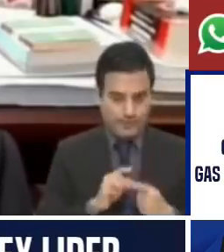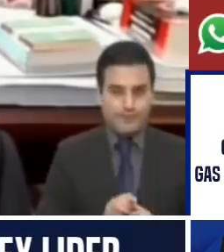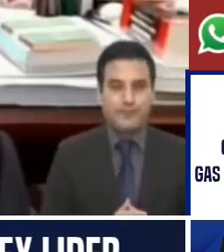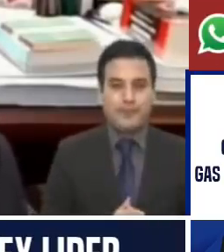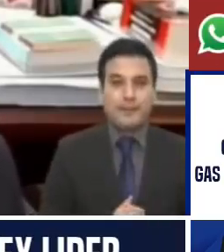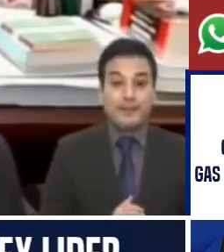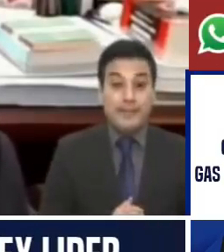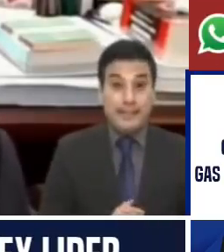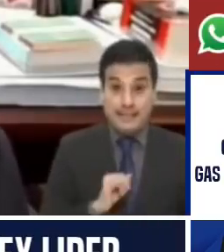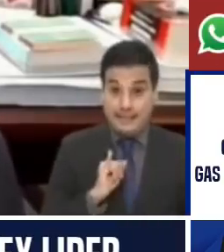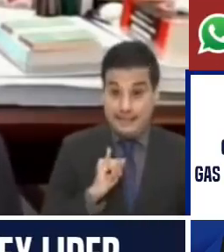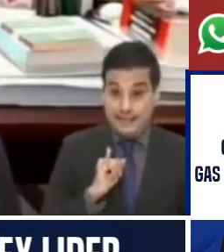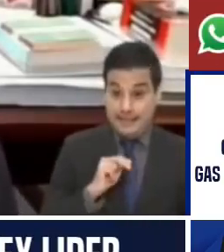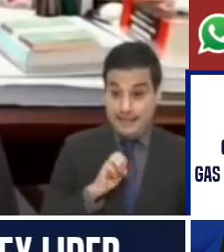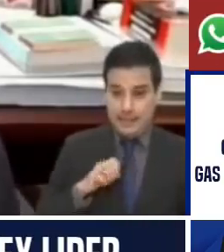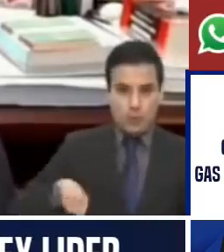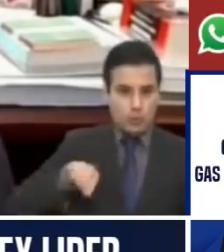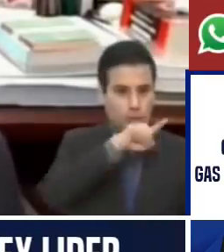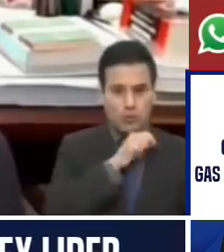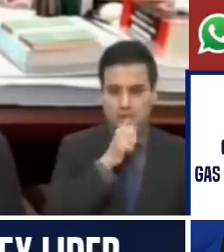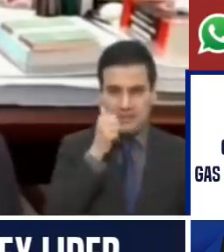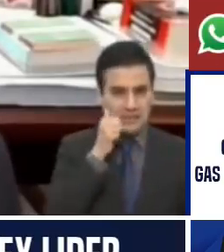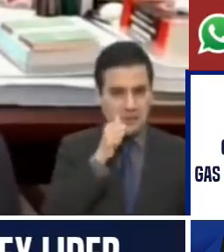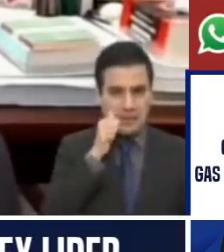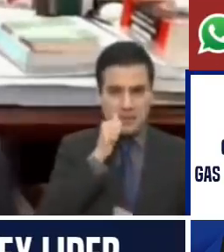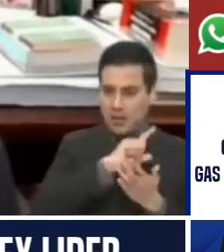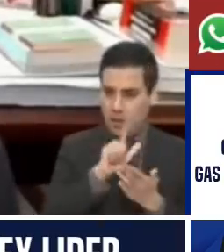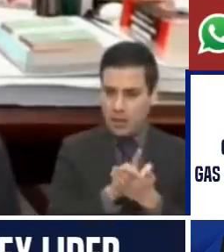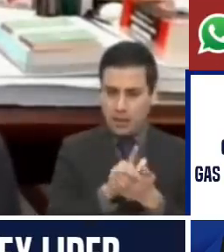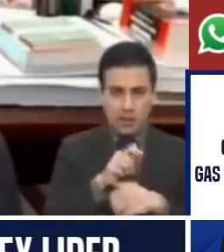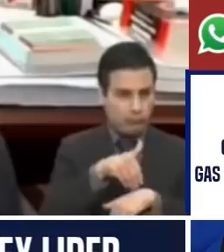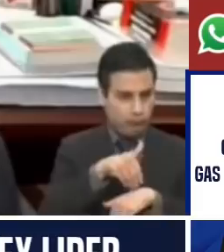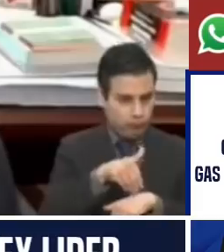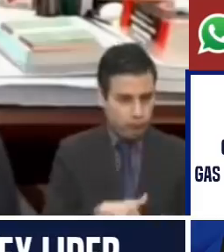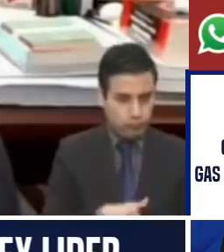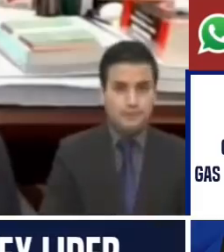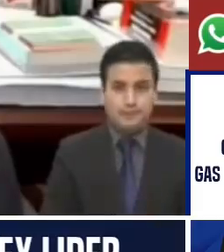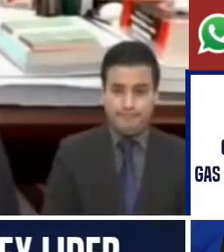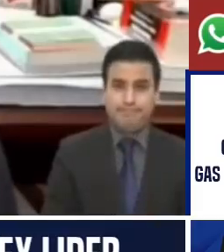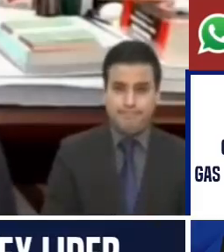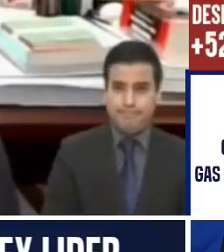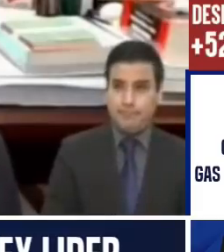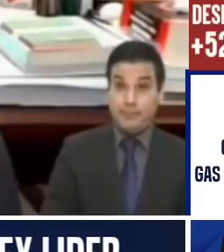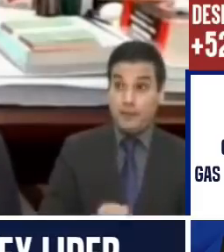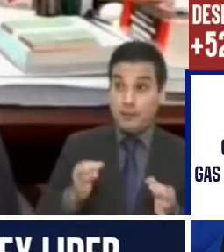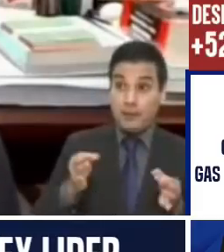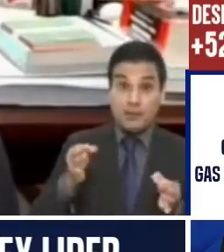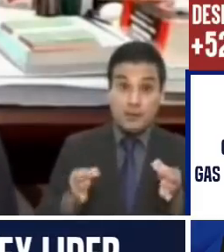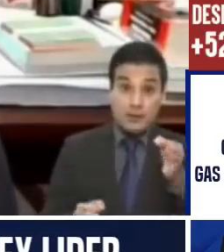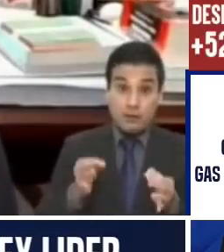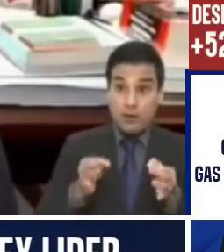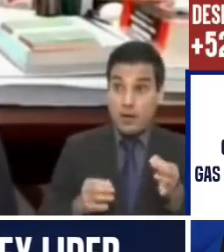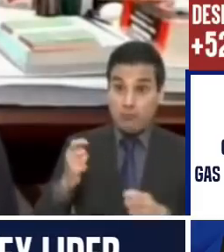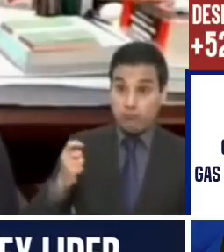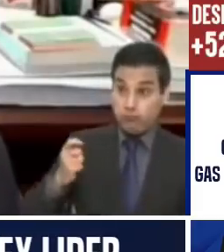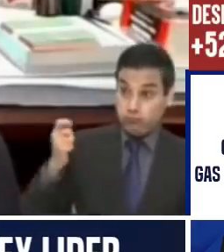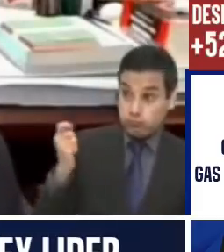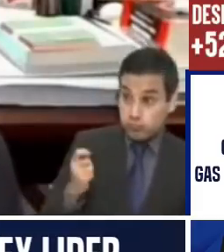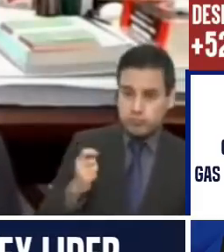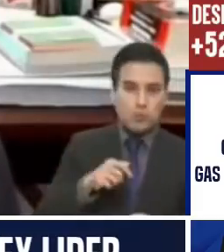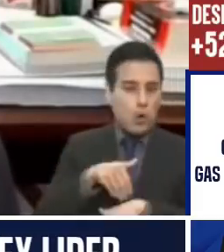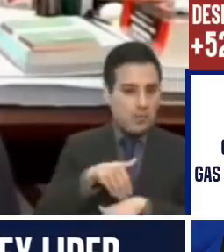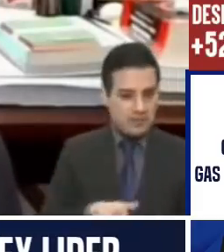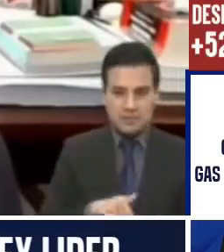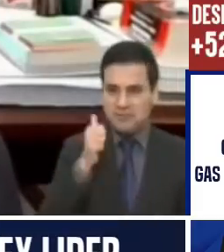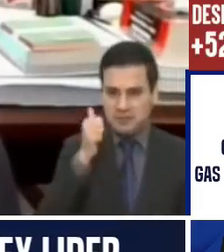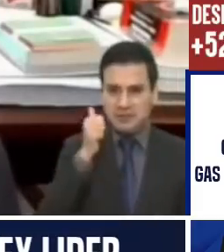Primero, este instituto siempre ha actuado con apego a la ley y siempre ha acatado las sentencias de los